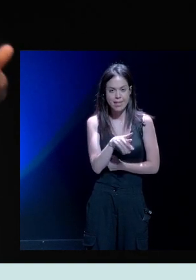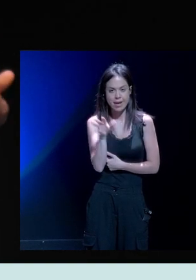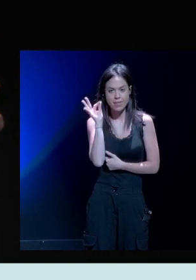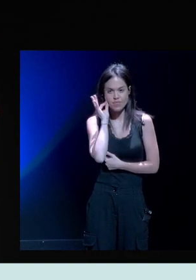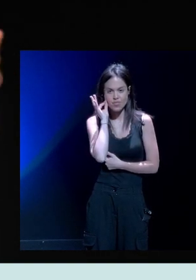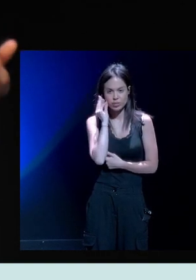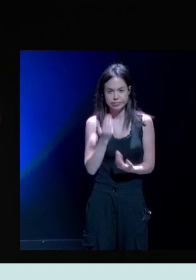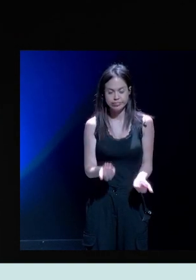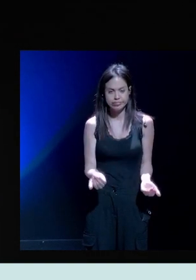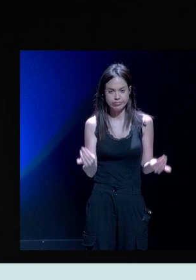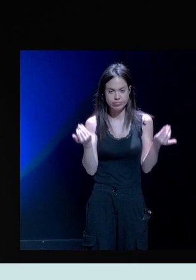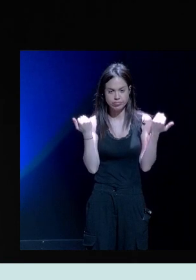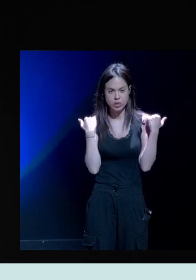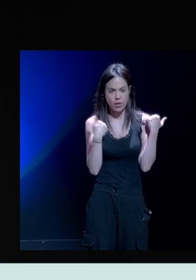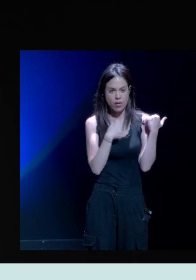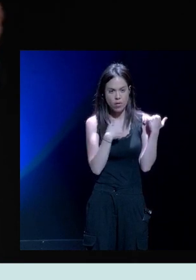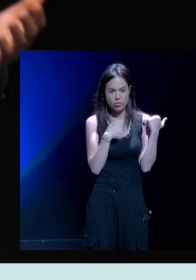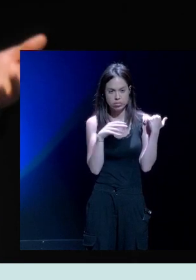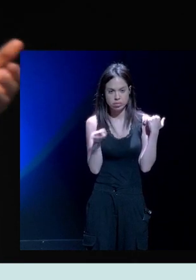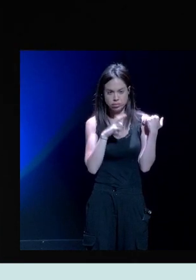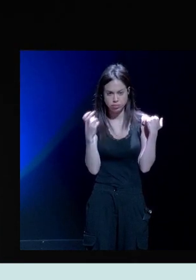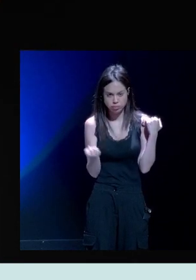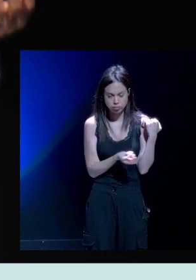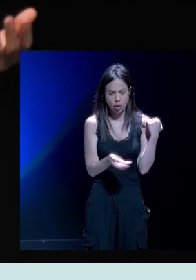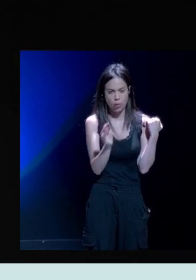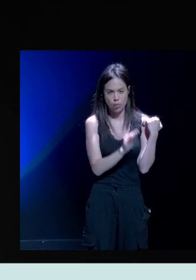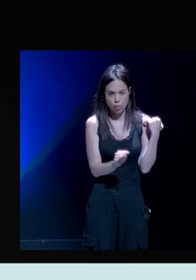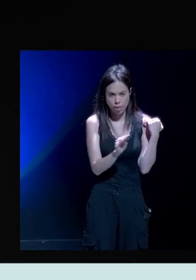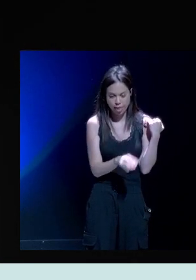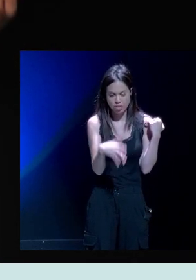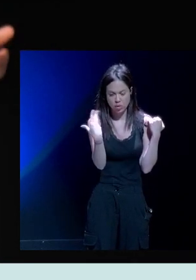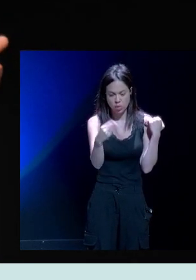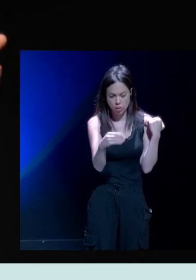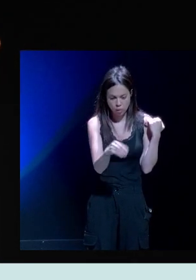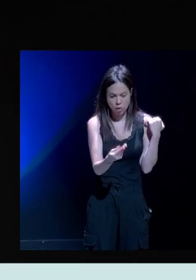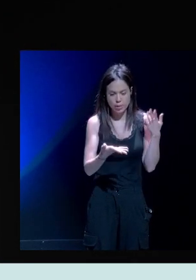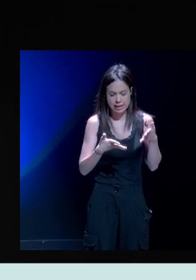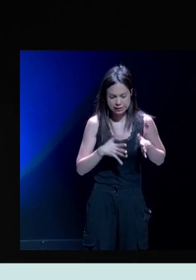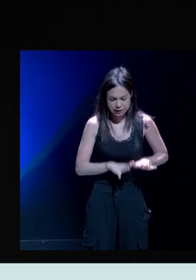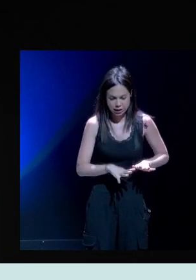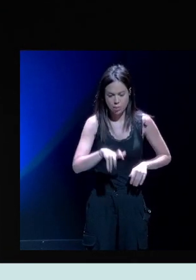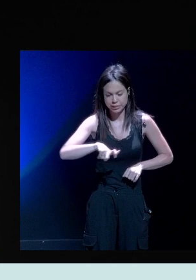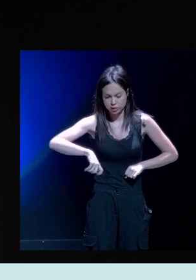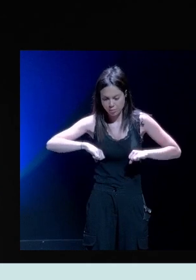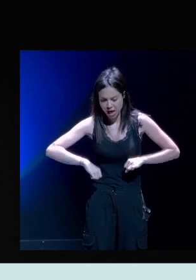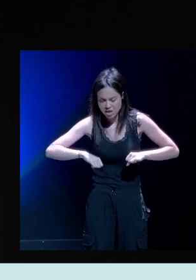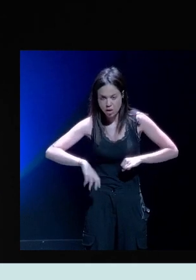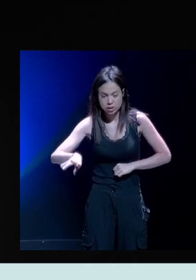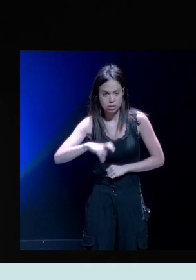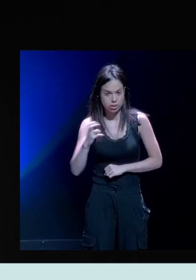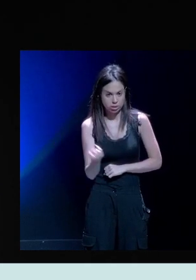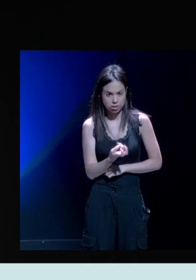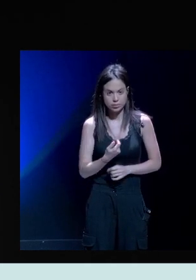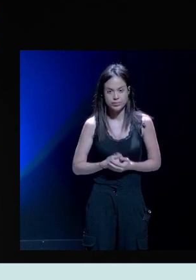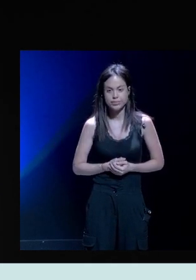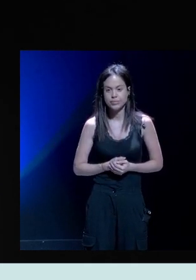llevar a cabo todas estas funciones de cuidados, tanto de los jóvenes como de las personas mayores. Todo lo que llamamos